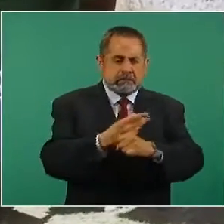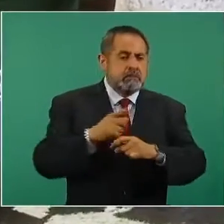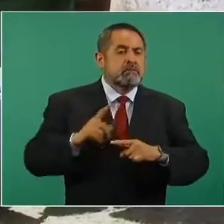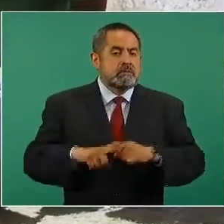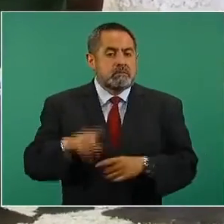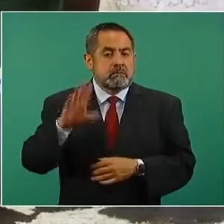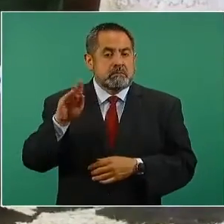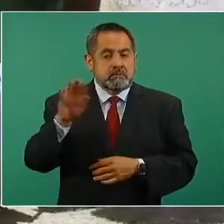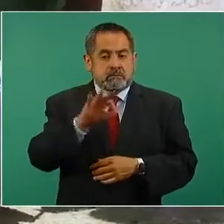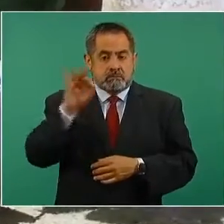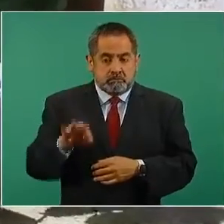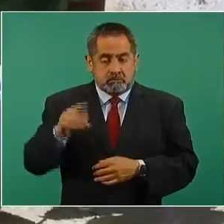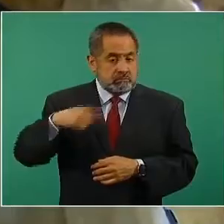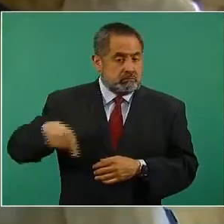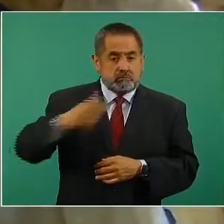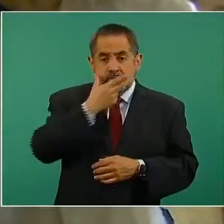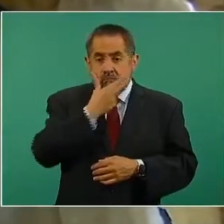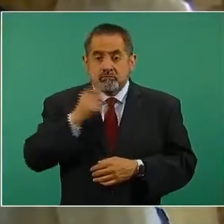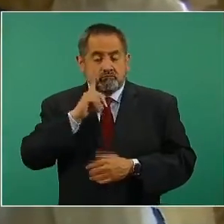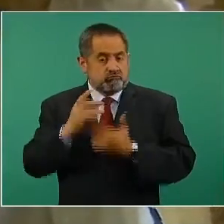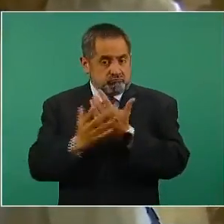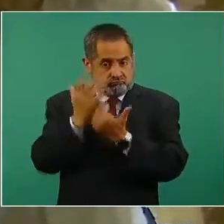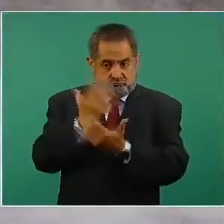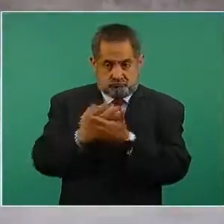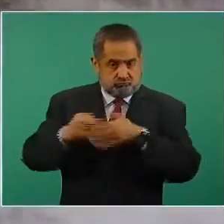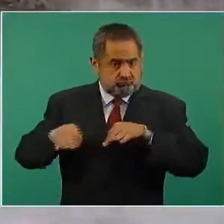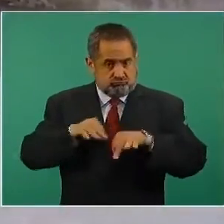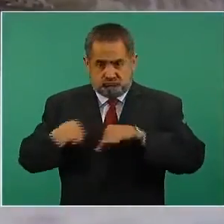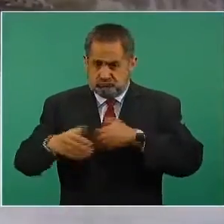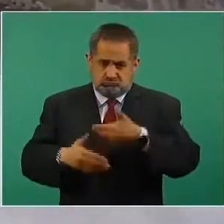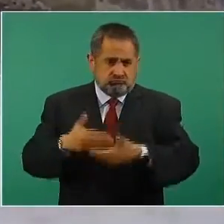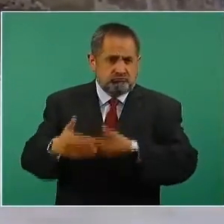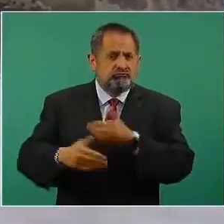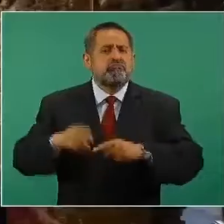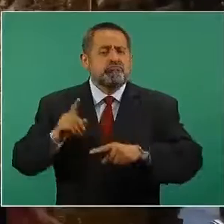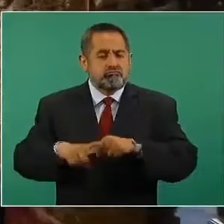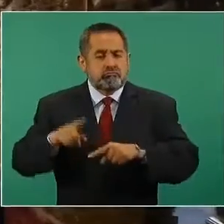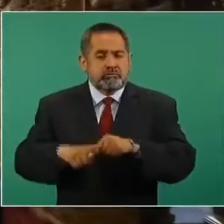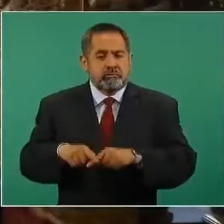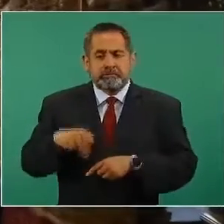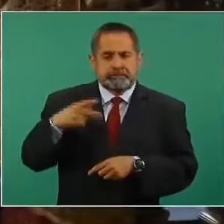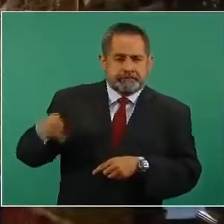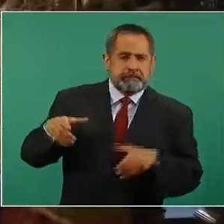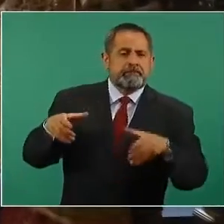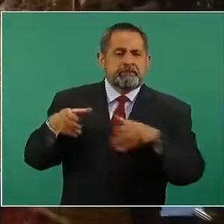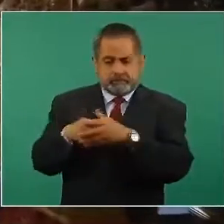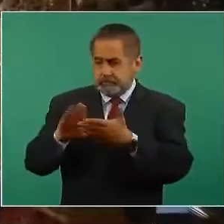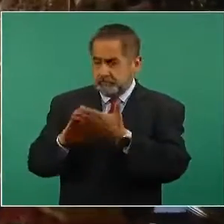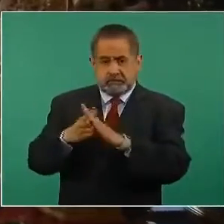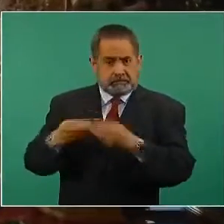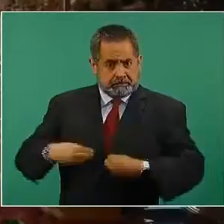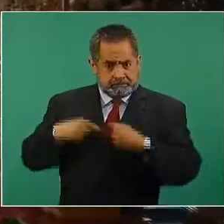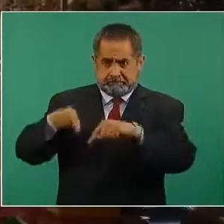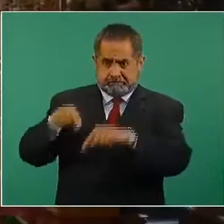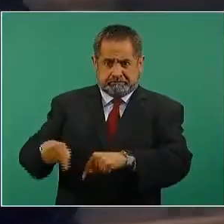El 90% de las trabajadoras y los trabajadores de las obras de restauración pertenecen a las propias